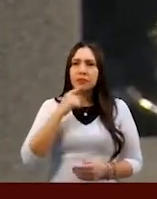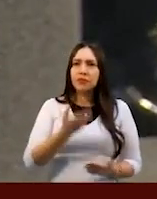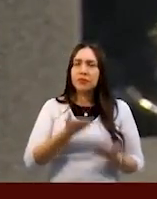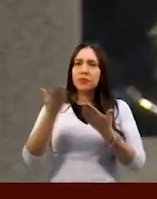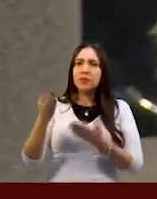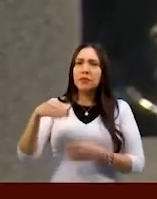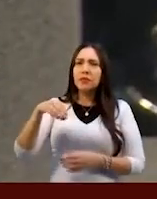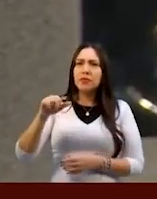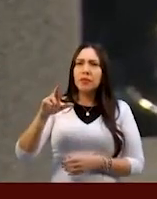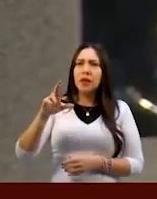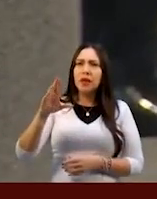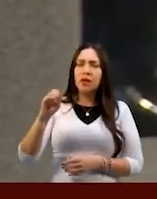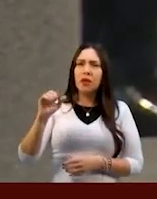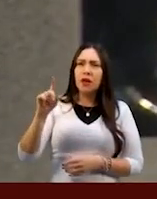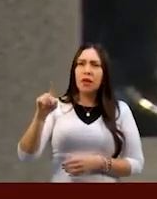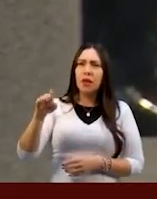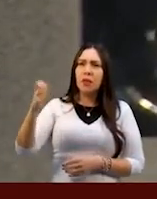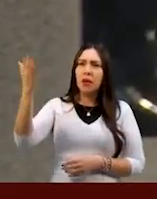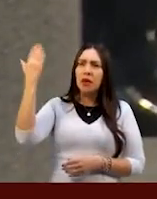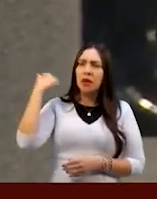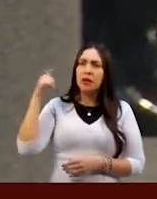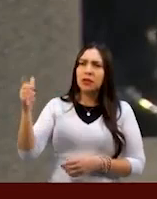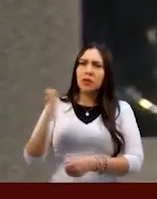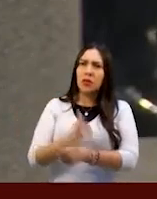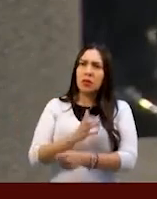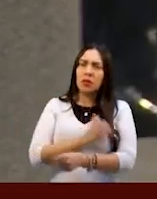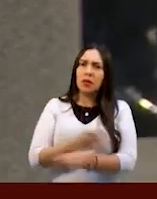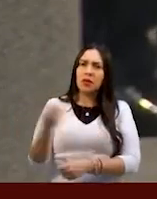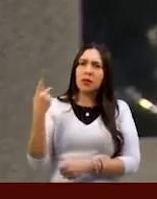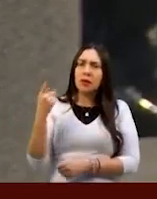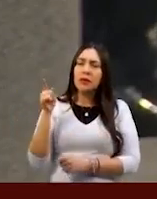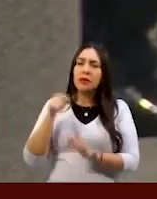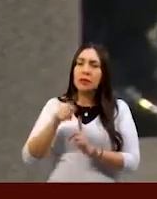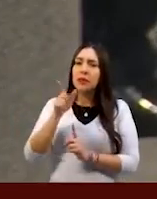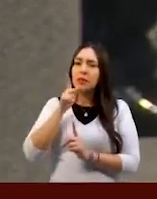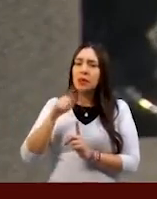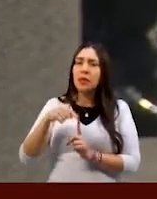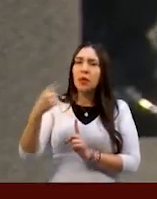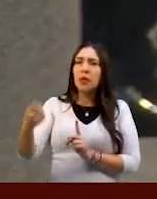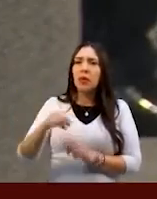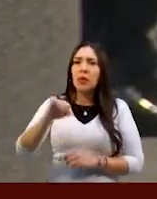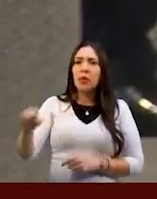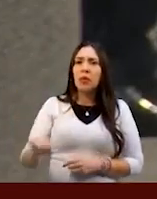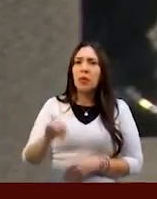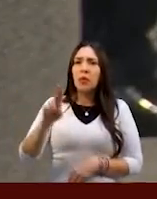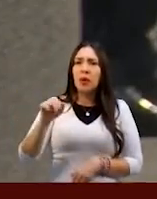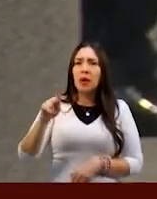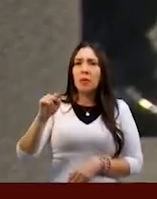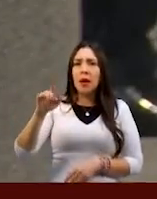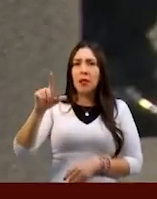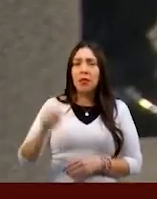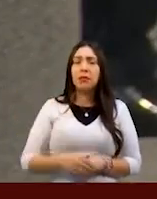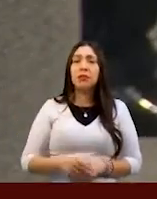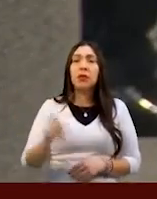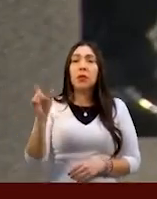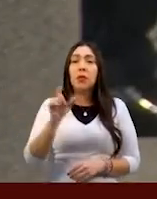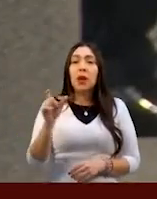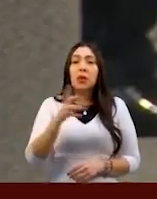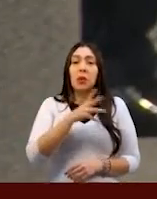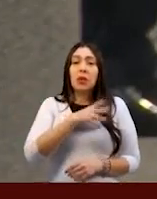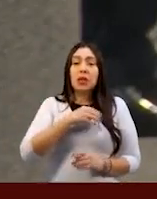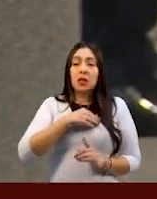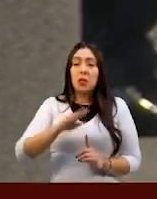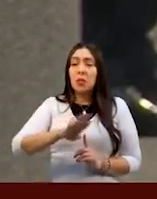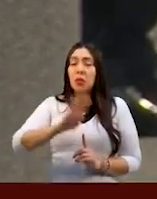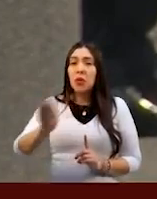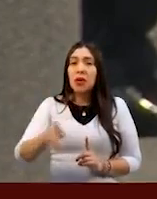nuestro, padre de Juan Pablo. No existe una palabra para la pérdida de un hijo, existe la